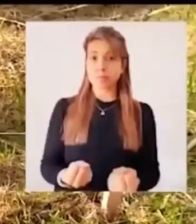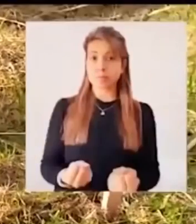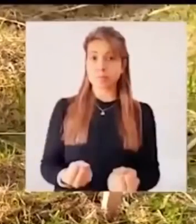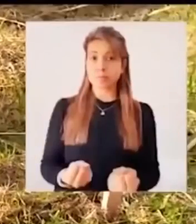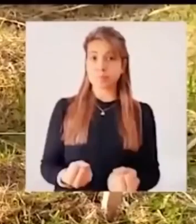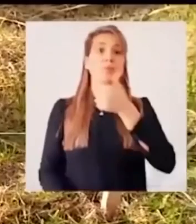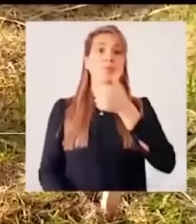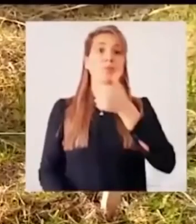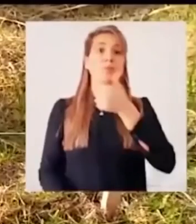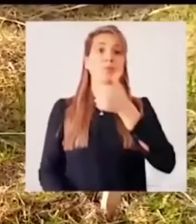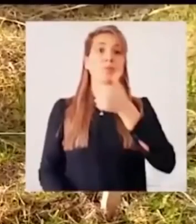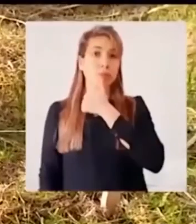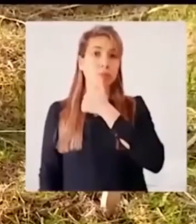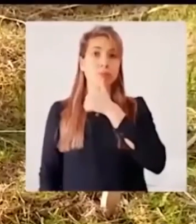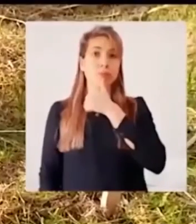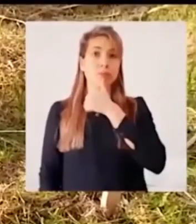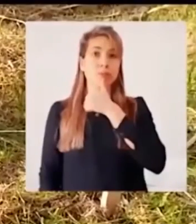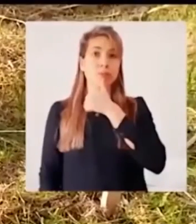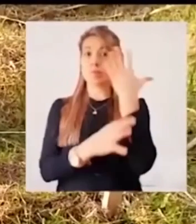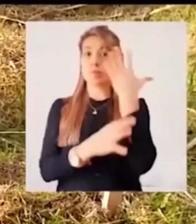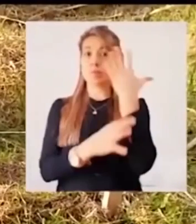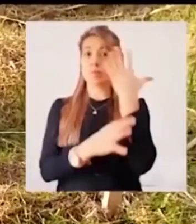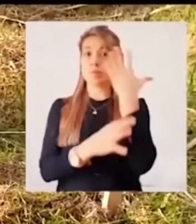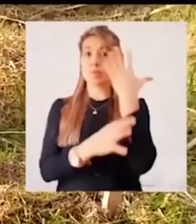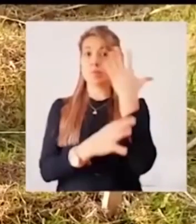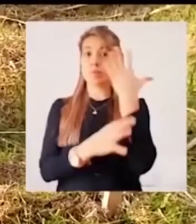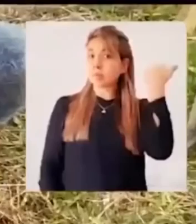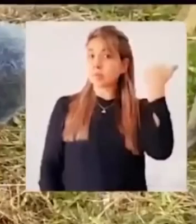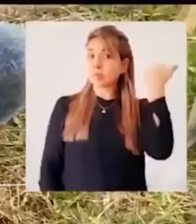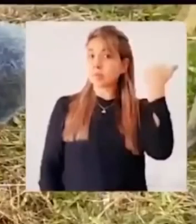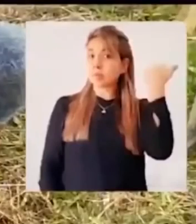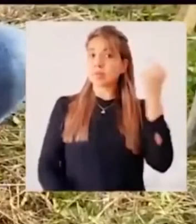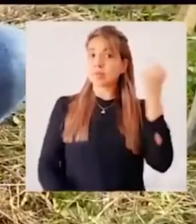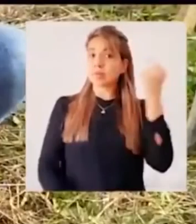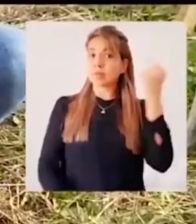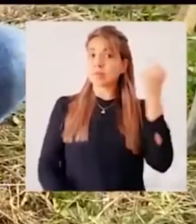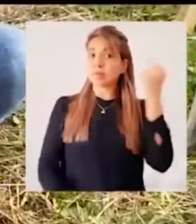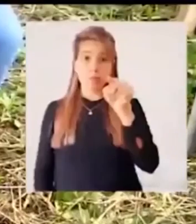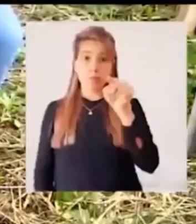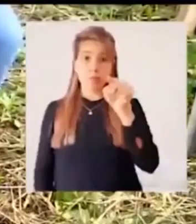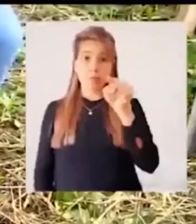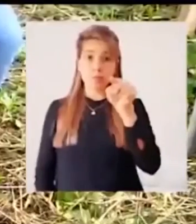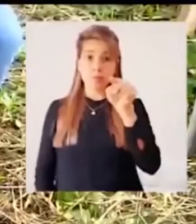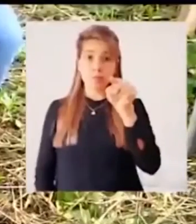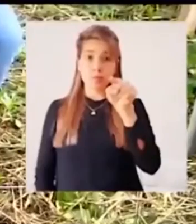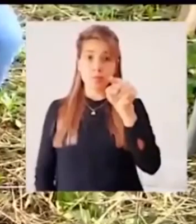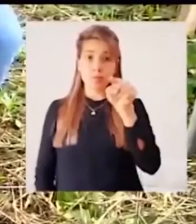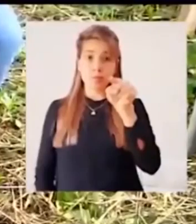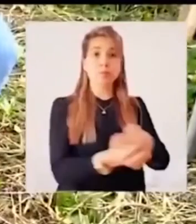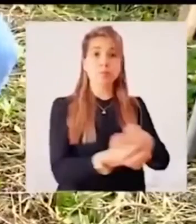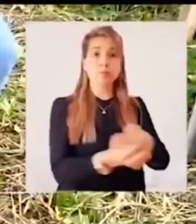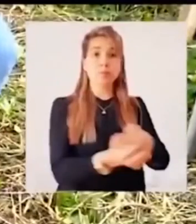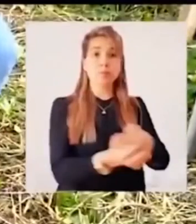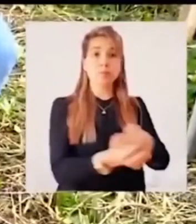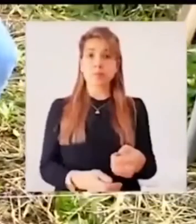muy seca ni demasiado húmeda. Si no ha llovido en los días previos, se recomienda regar